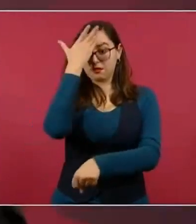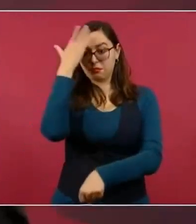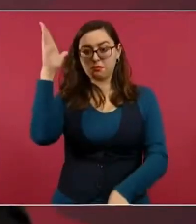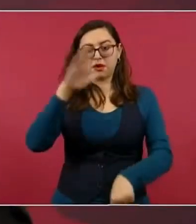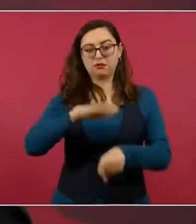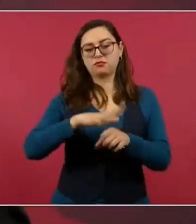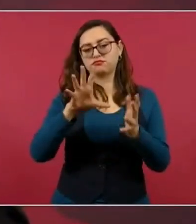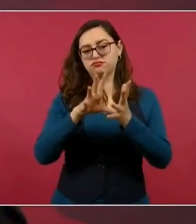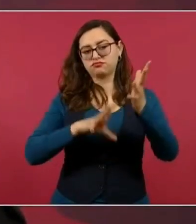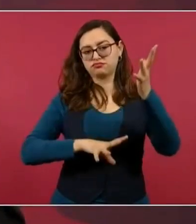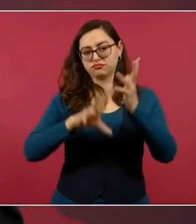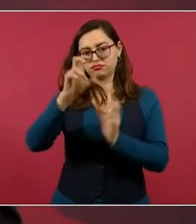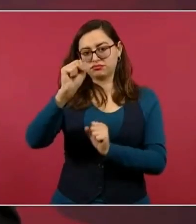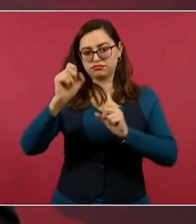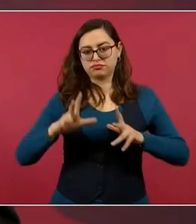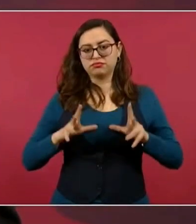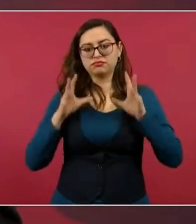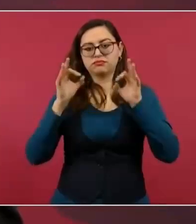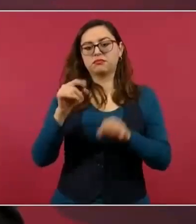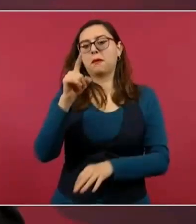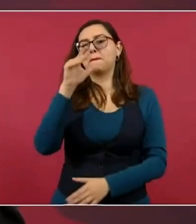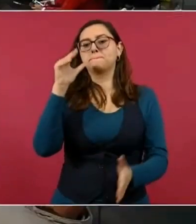la Constitución de